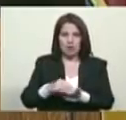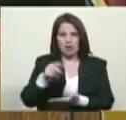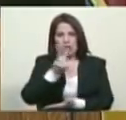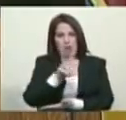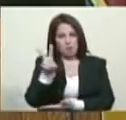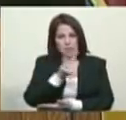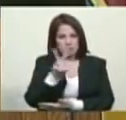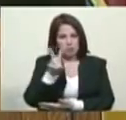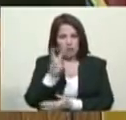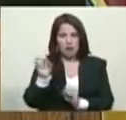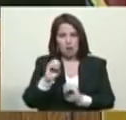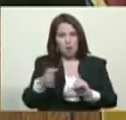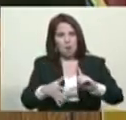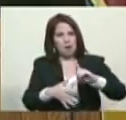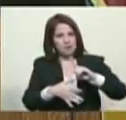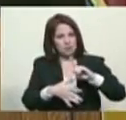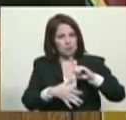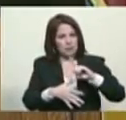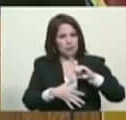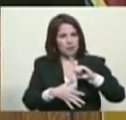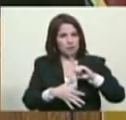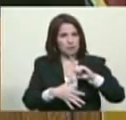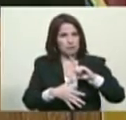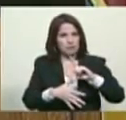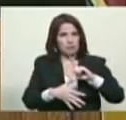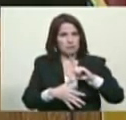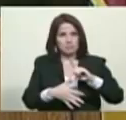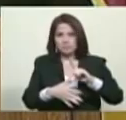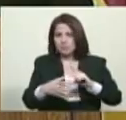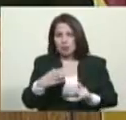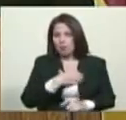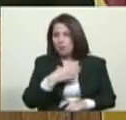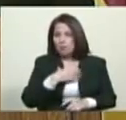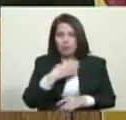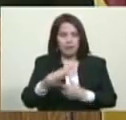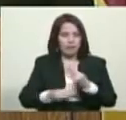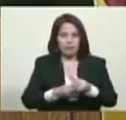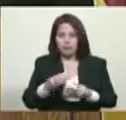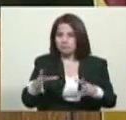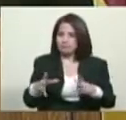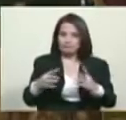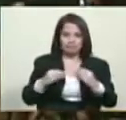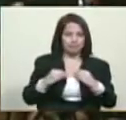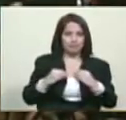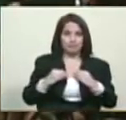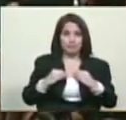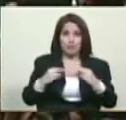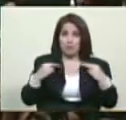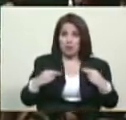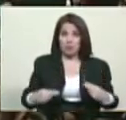entre latinoamericanos no hace bien a la humanidad.